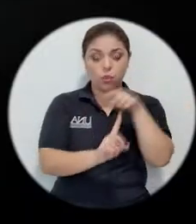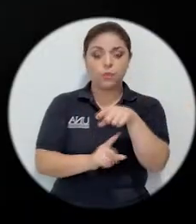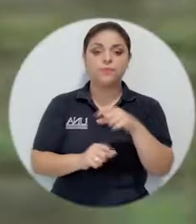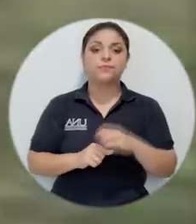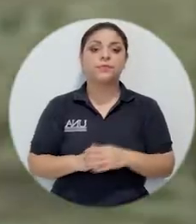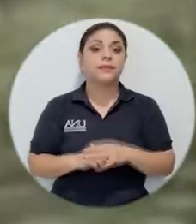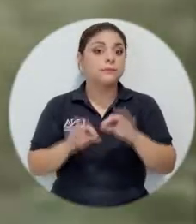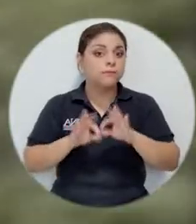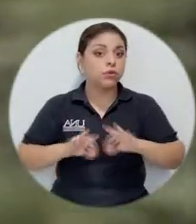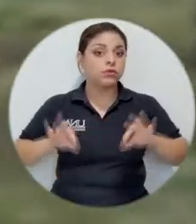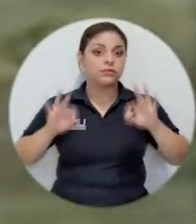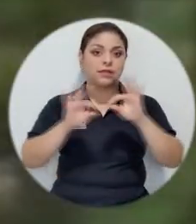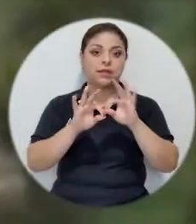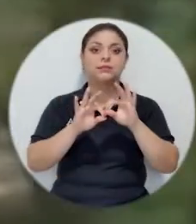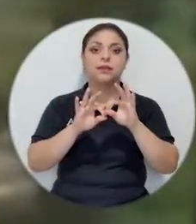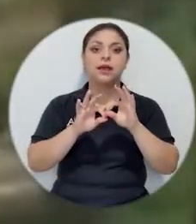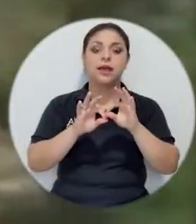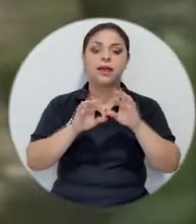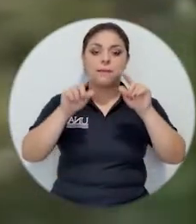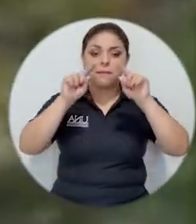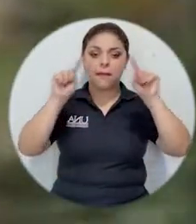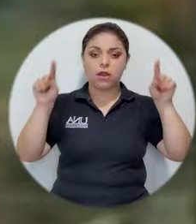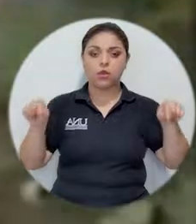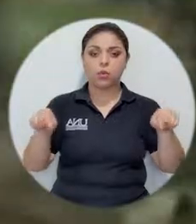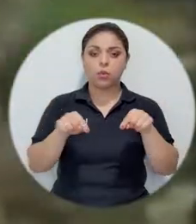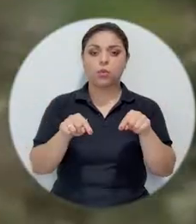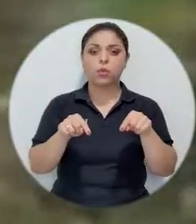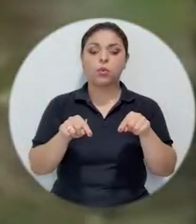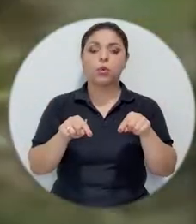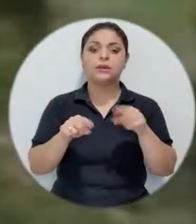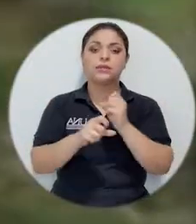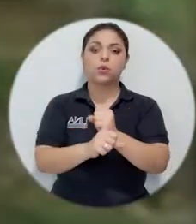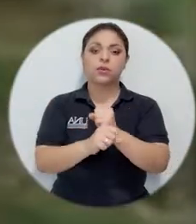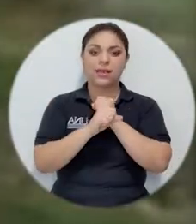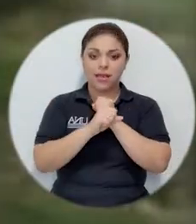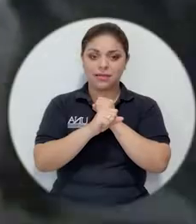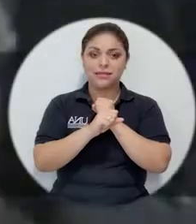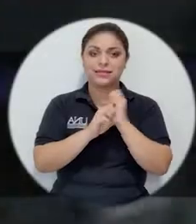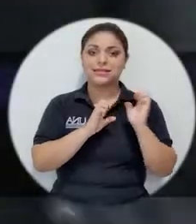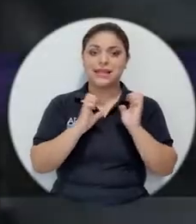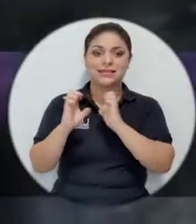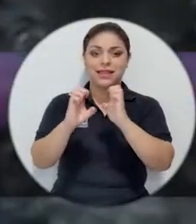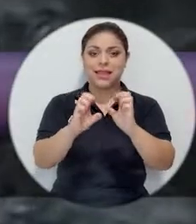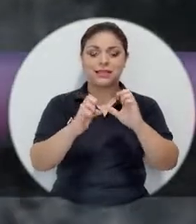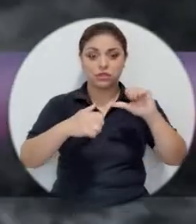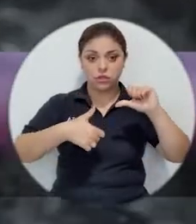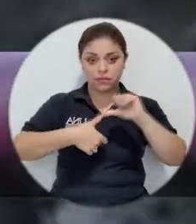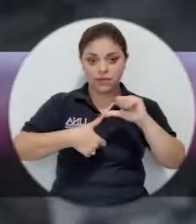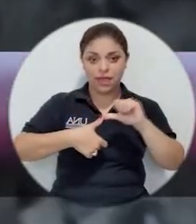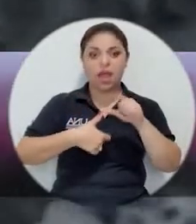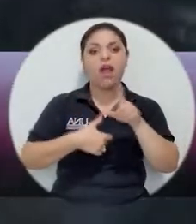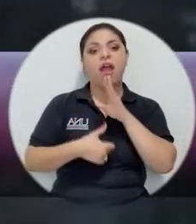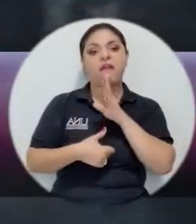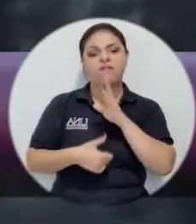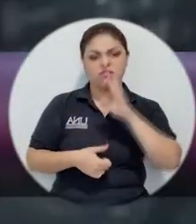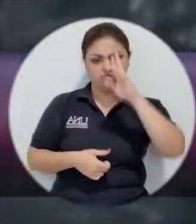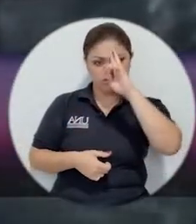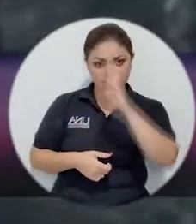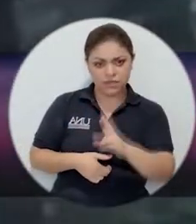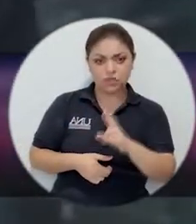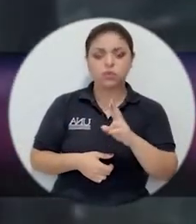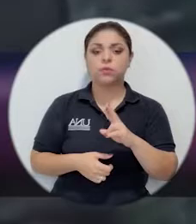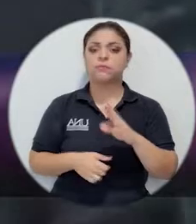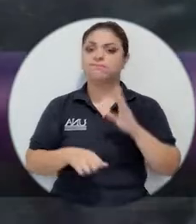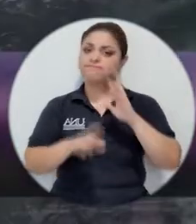general electo la importancia de lo que es el Tratado Marco de Seguridad Democrática en Centroamérica, donde se habla, por ejemplo, del